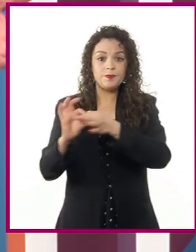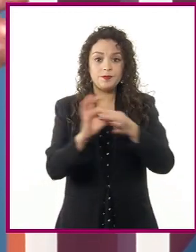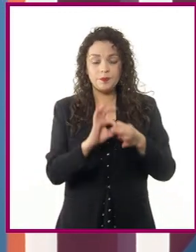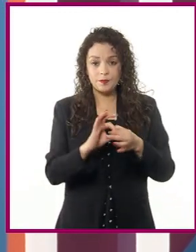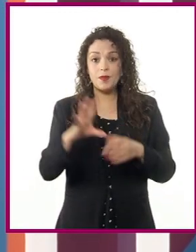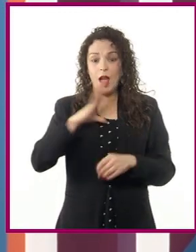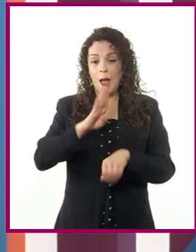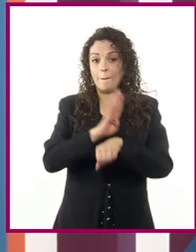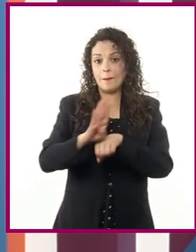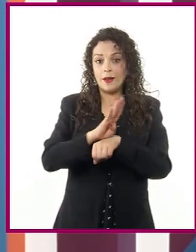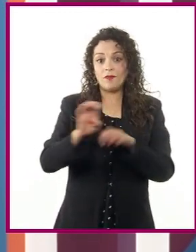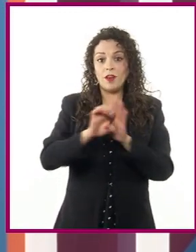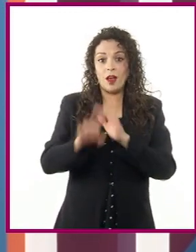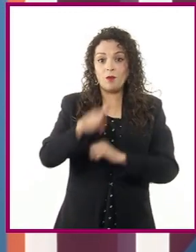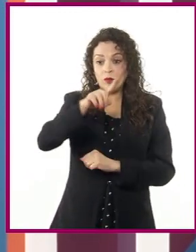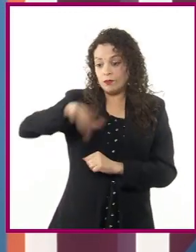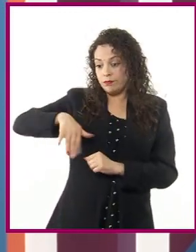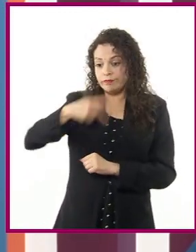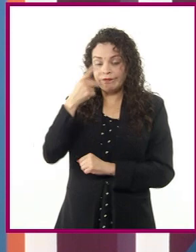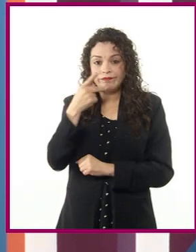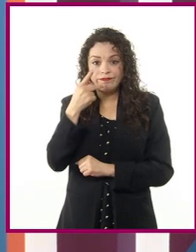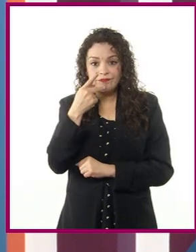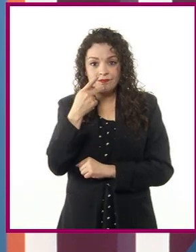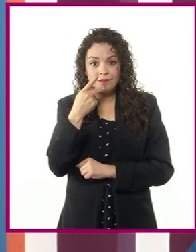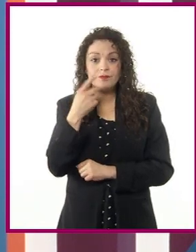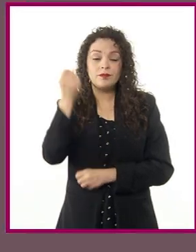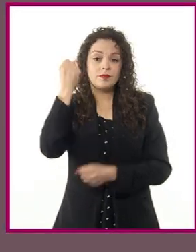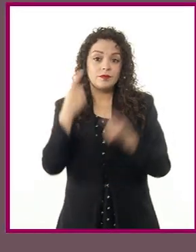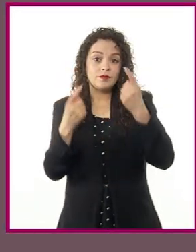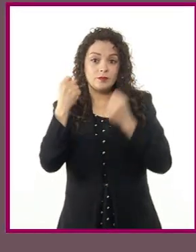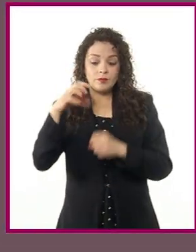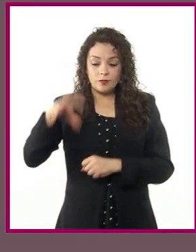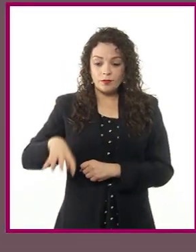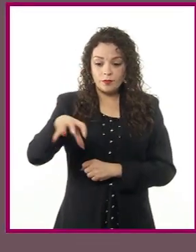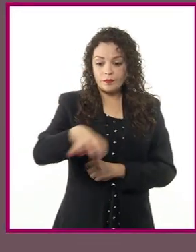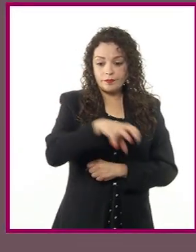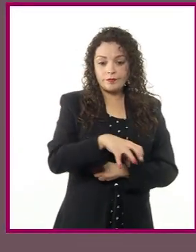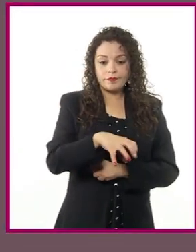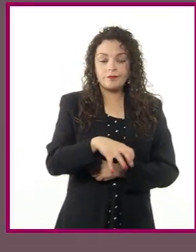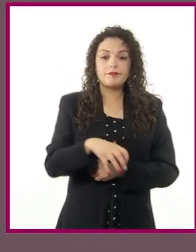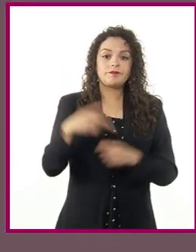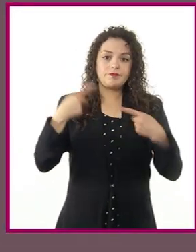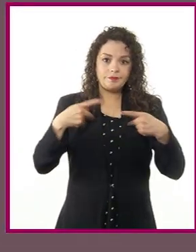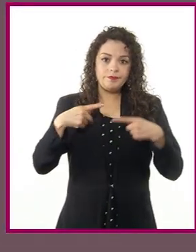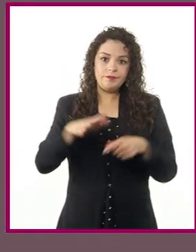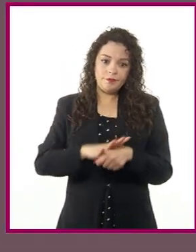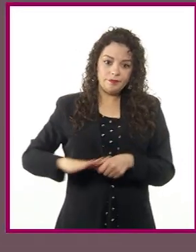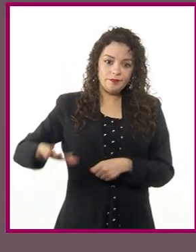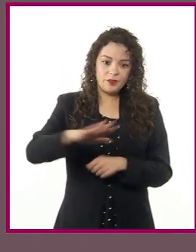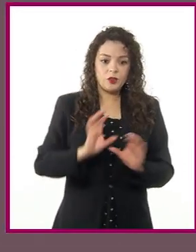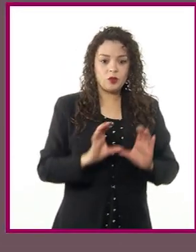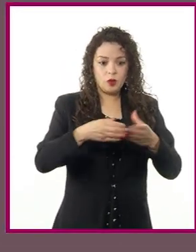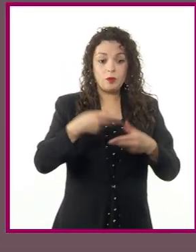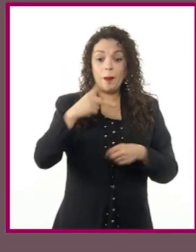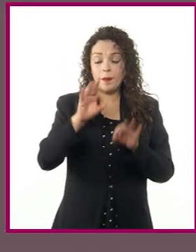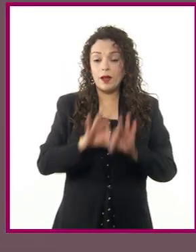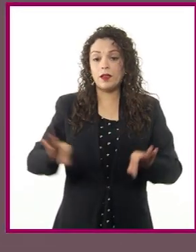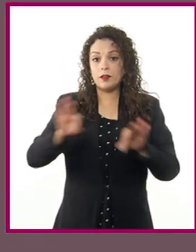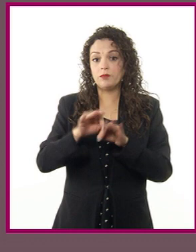el que acabas de mencionar para algunos sectores de la población. Sin embargo, es importante mencionar